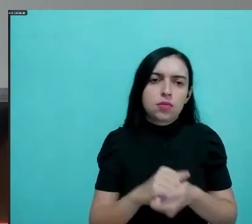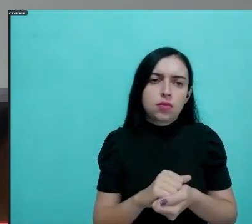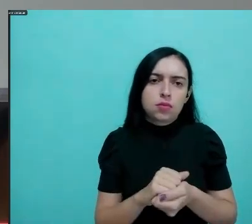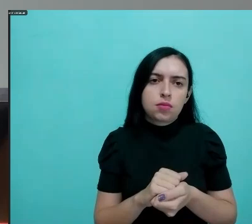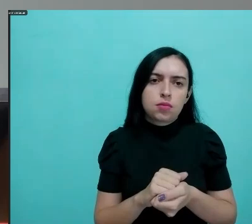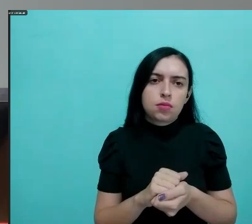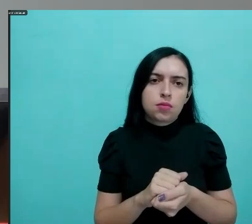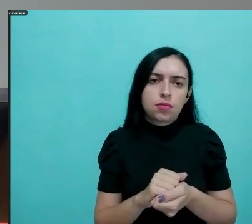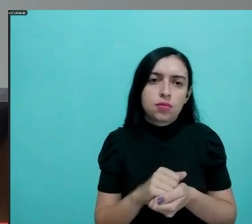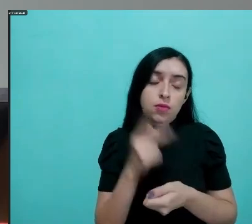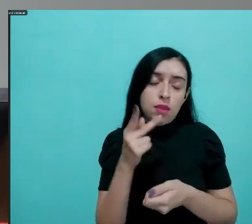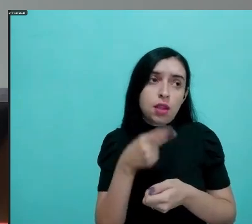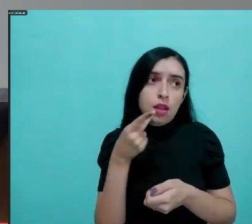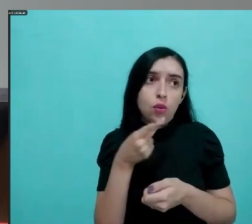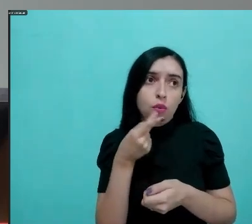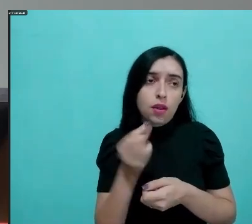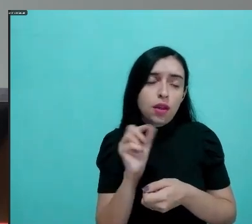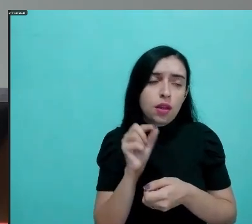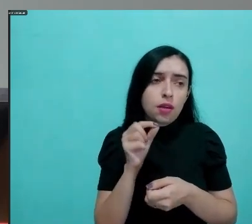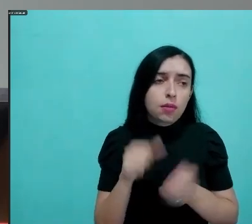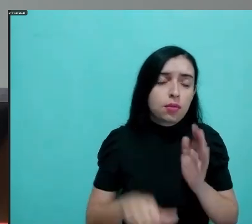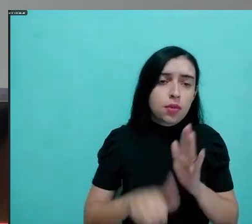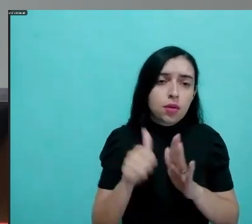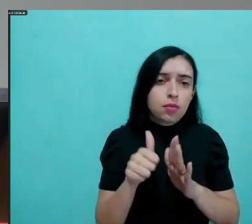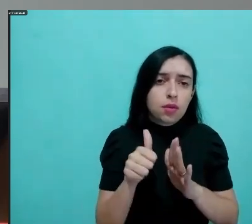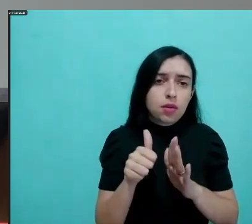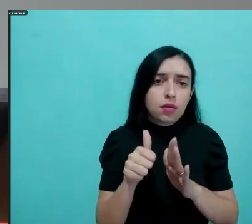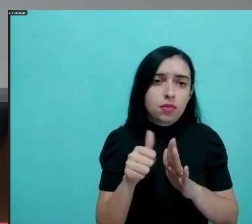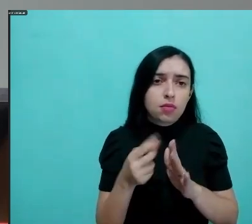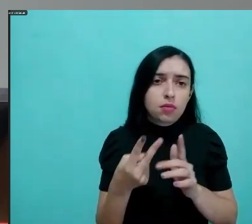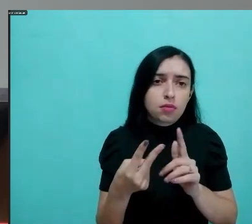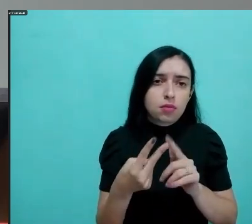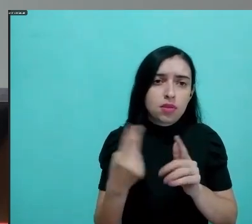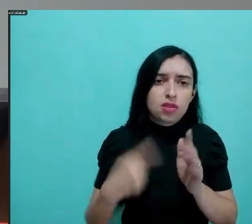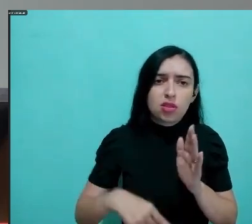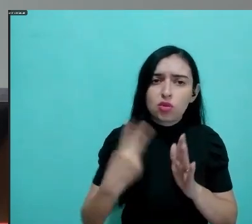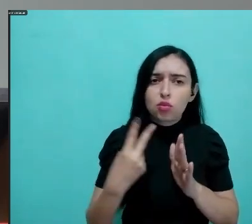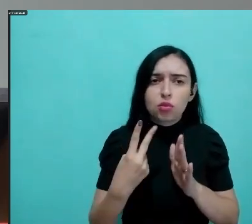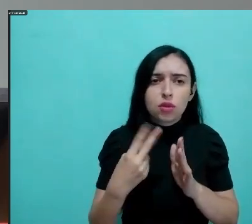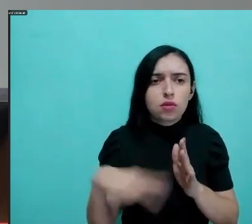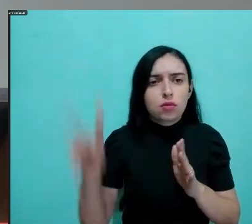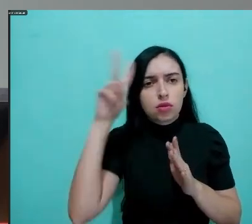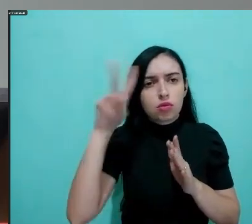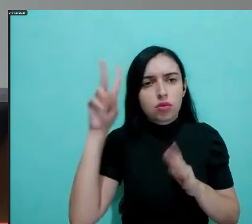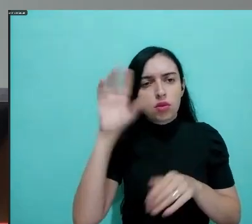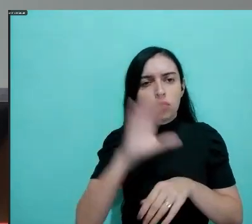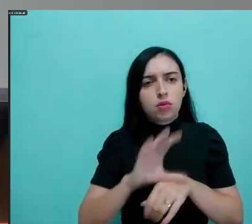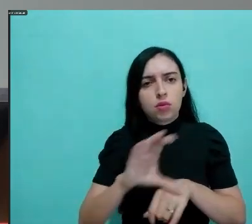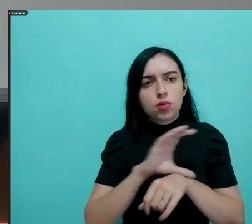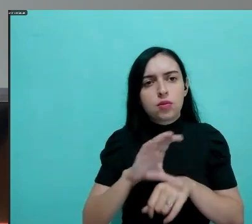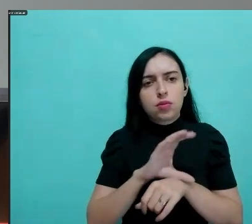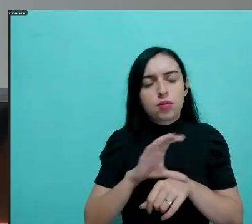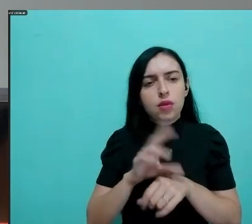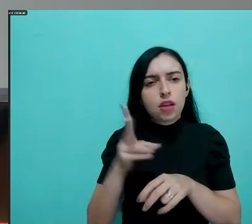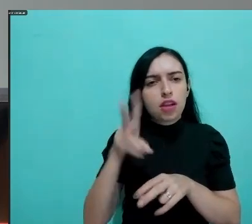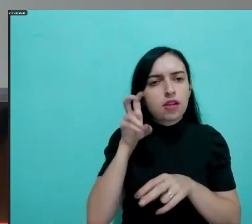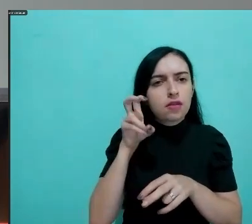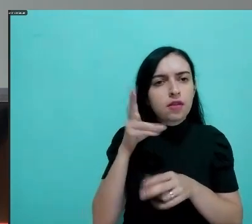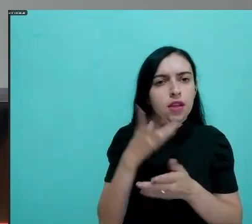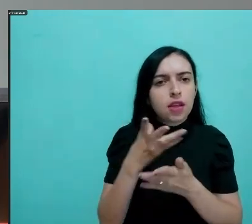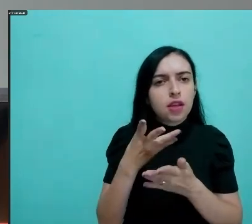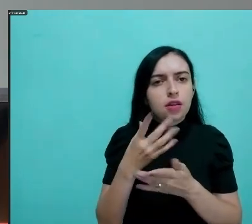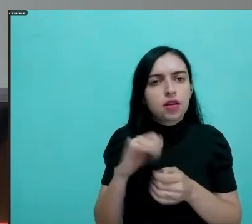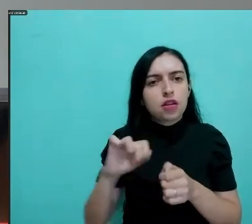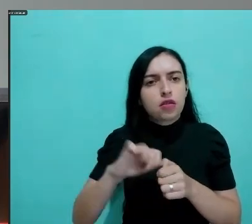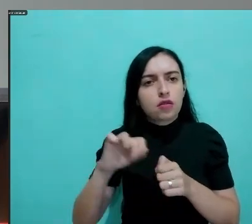que por segunda vez en nuestra historia, una constitución prevé el ejercicio de la